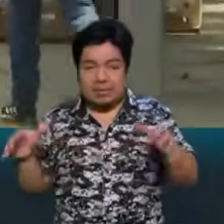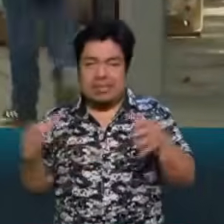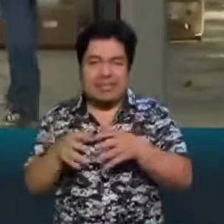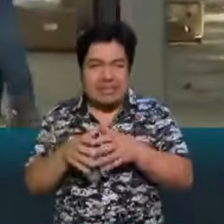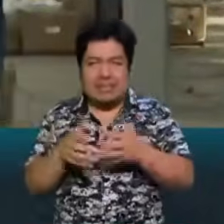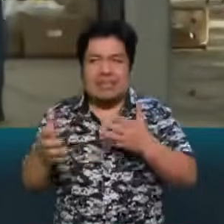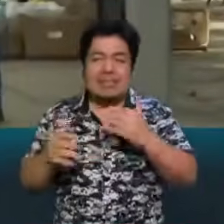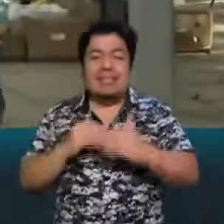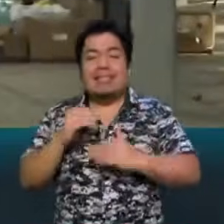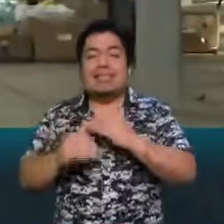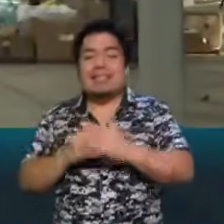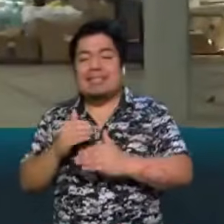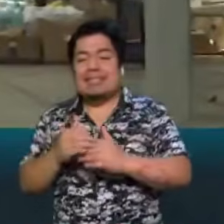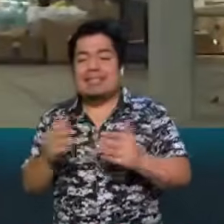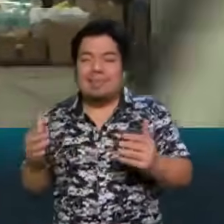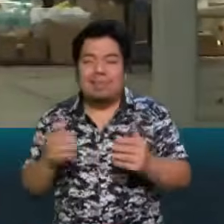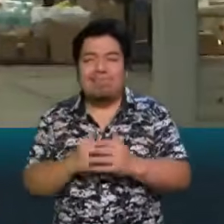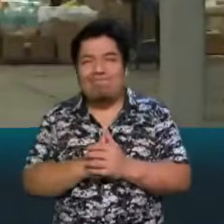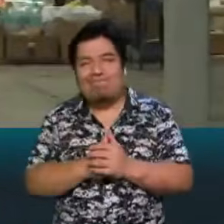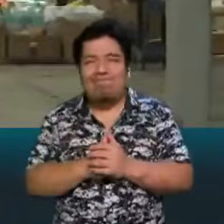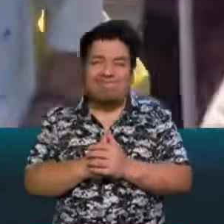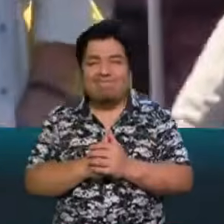y objetivos muy interesantes para